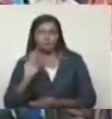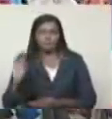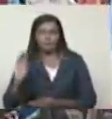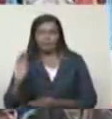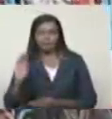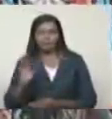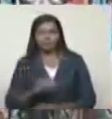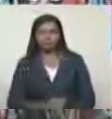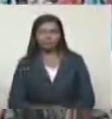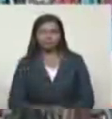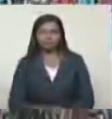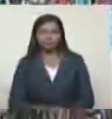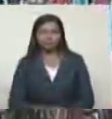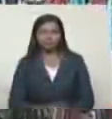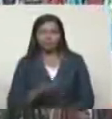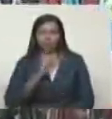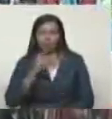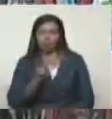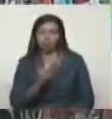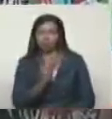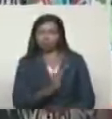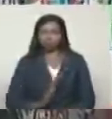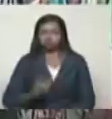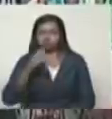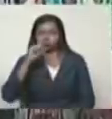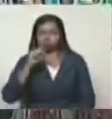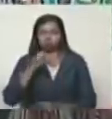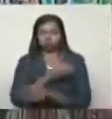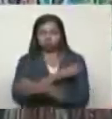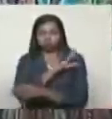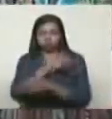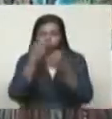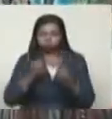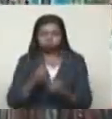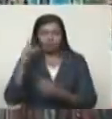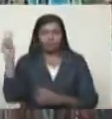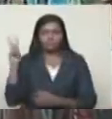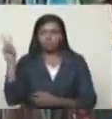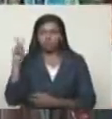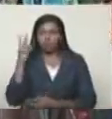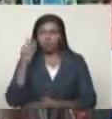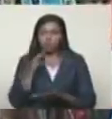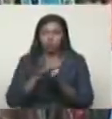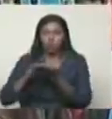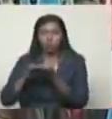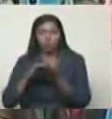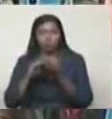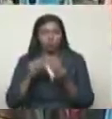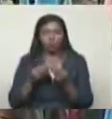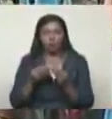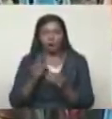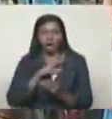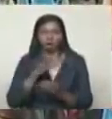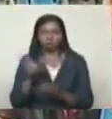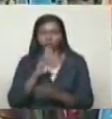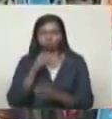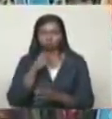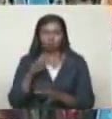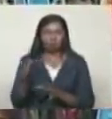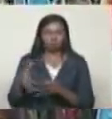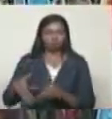lo ha dicho el comandante en jefe del cuerpo castrense cuando ha ratificado el carácter